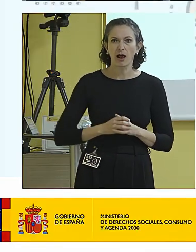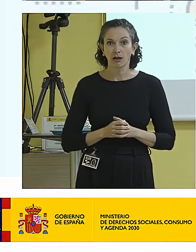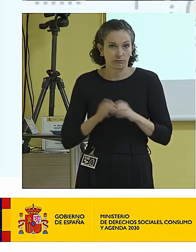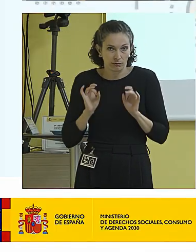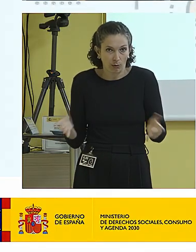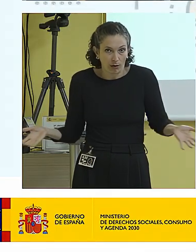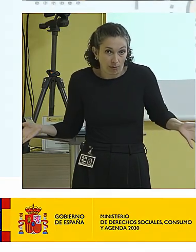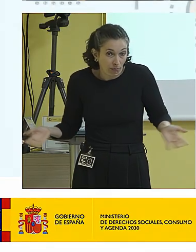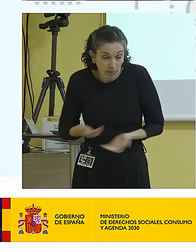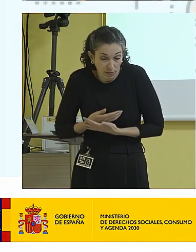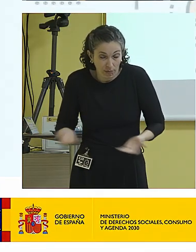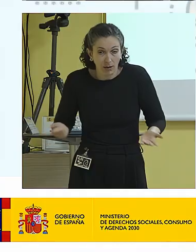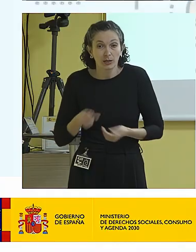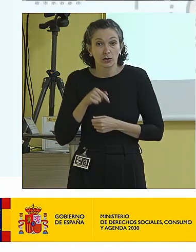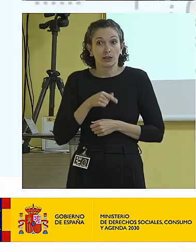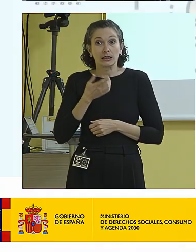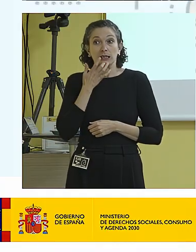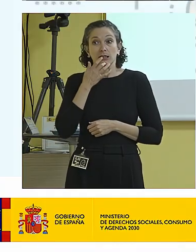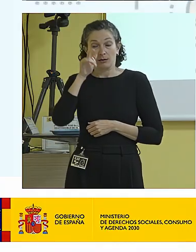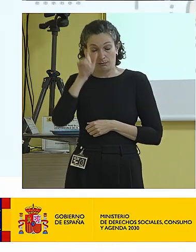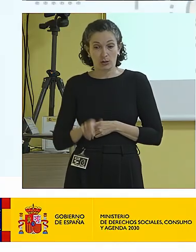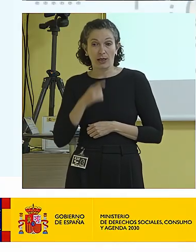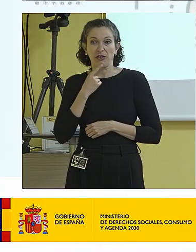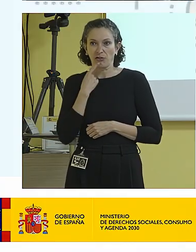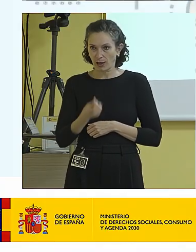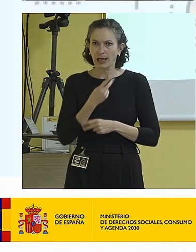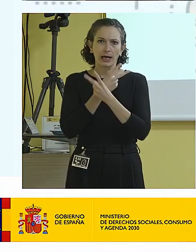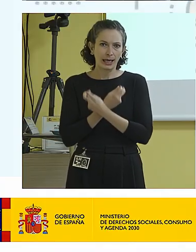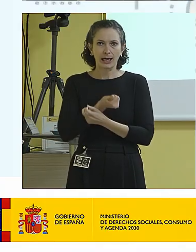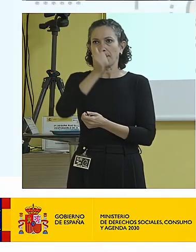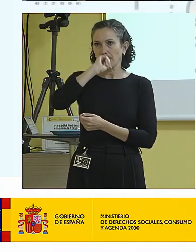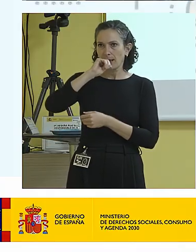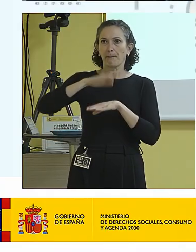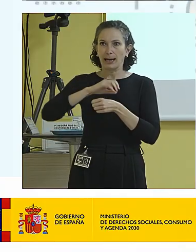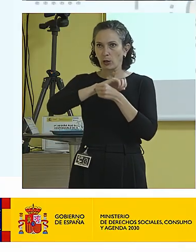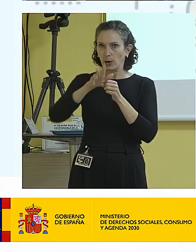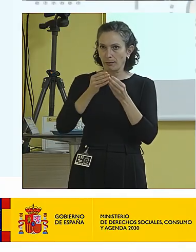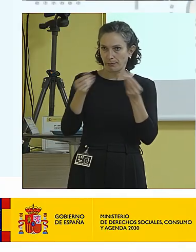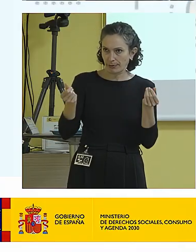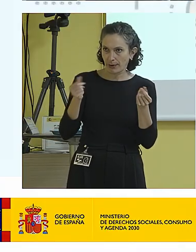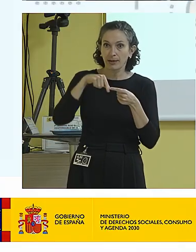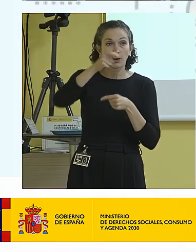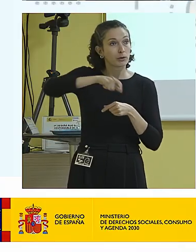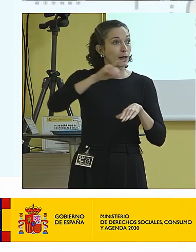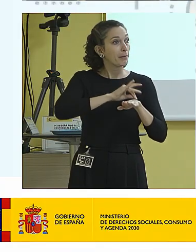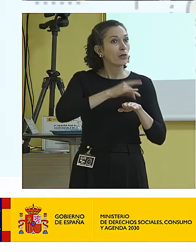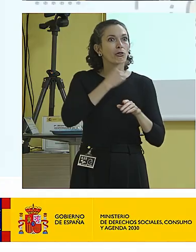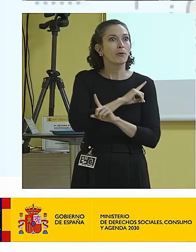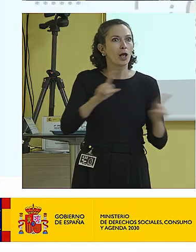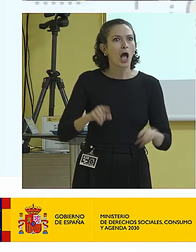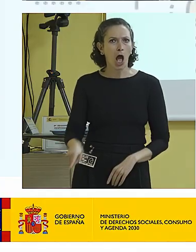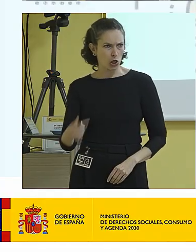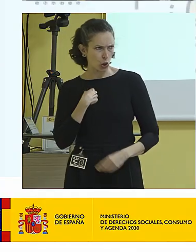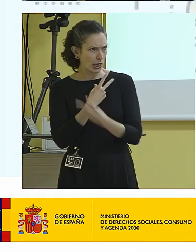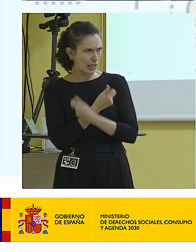¿vale? Funciona igual. Entonces, claro, te encuentras con este hombre que dice que hay que beber lejía para no sé qué del coronavirus, lo prohíben los médicos y ¿qué hace la gente? ¿Que no beba